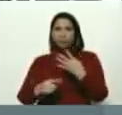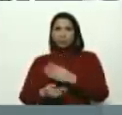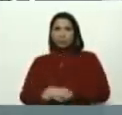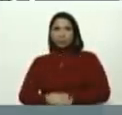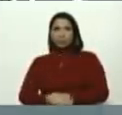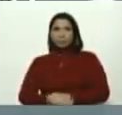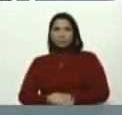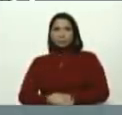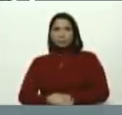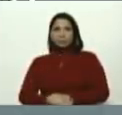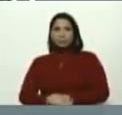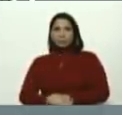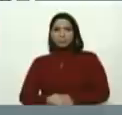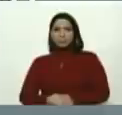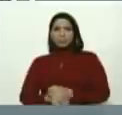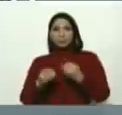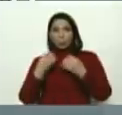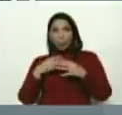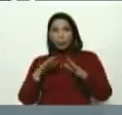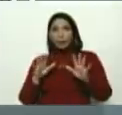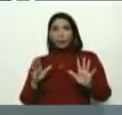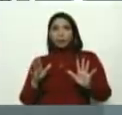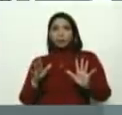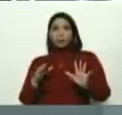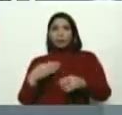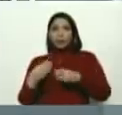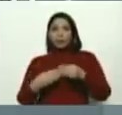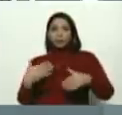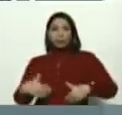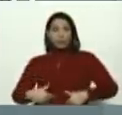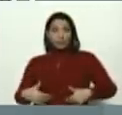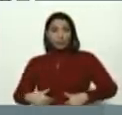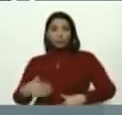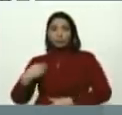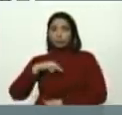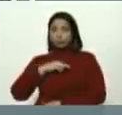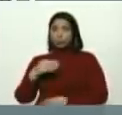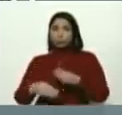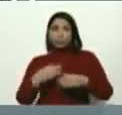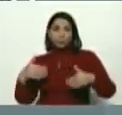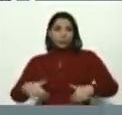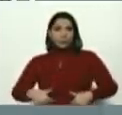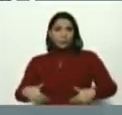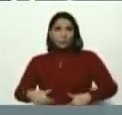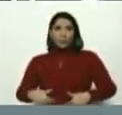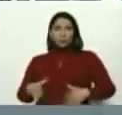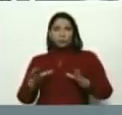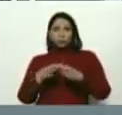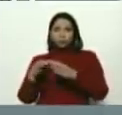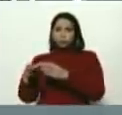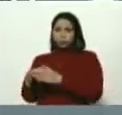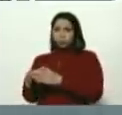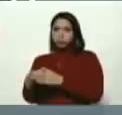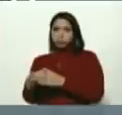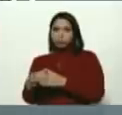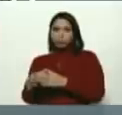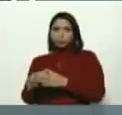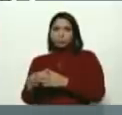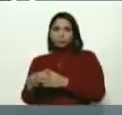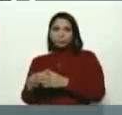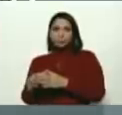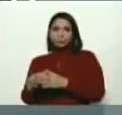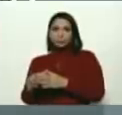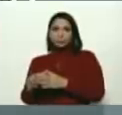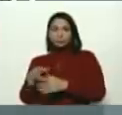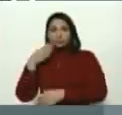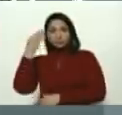Muchas cosas. Bueno, he hecho el esfuerzo, hemos hecho el esfuerzo, es un esfuerzo colectivo y